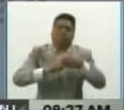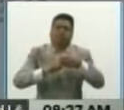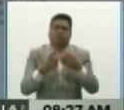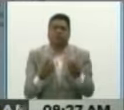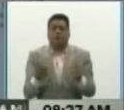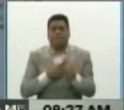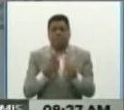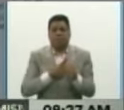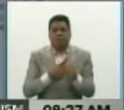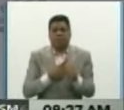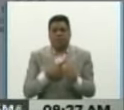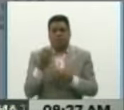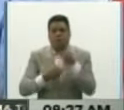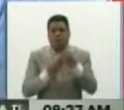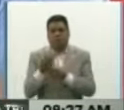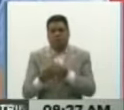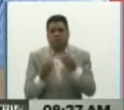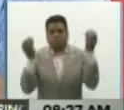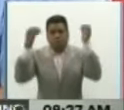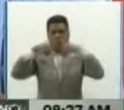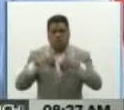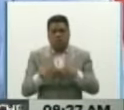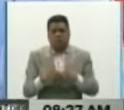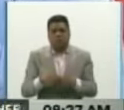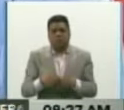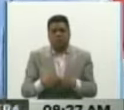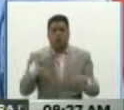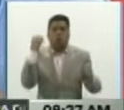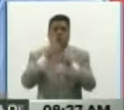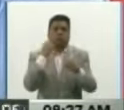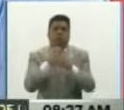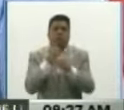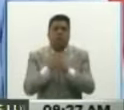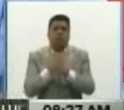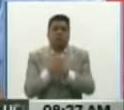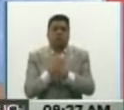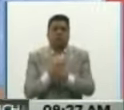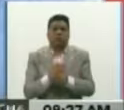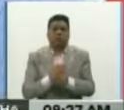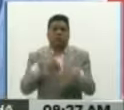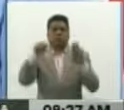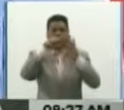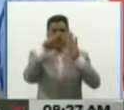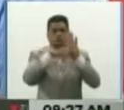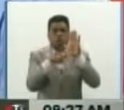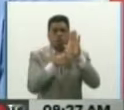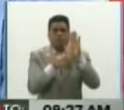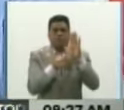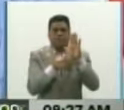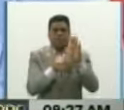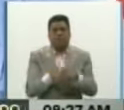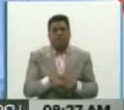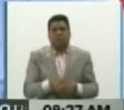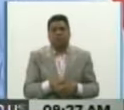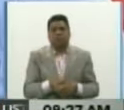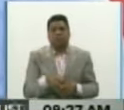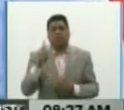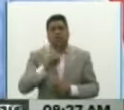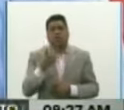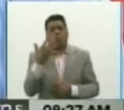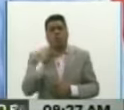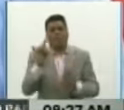de manera conciliatoria? Y ellos lo que hicieron fue con los trabajadores de nómina mensual, llamados empleados, que no existen en esta